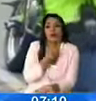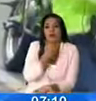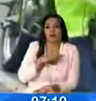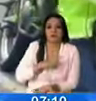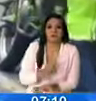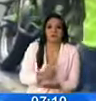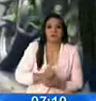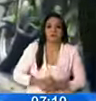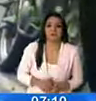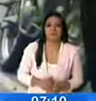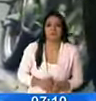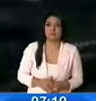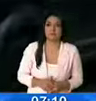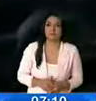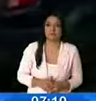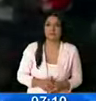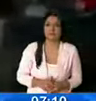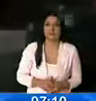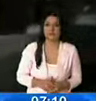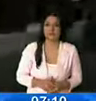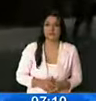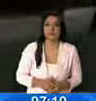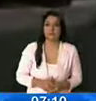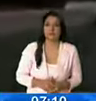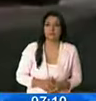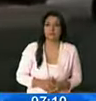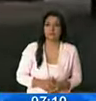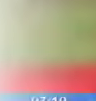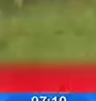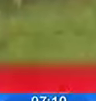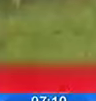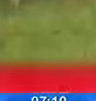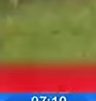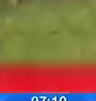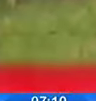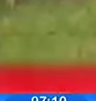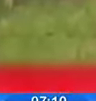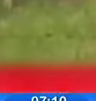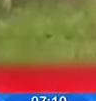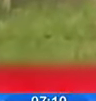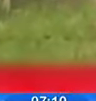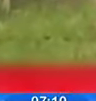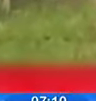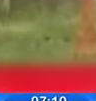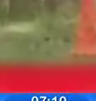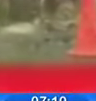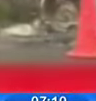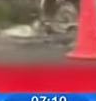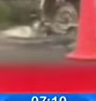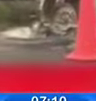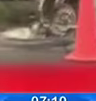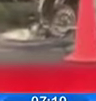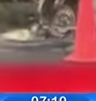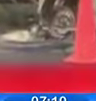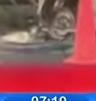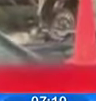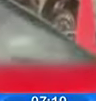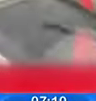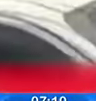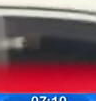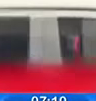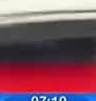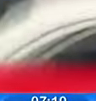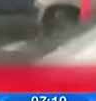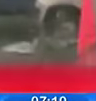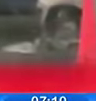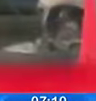Informó desde la ciudad de Cuenca, Francisco Ramírez. Momento de irnos a una pausa comercial, pero al retornar les contamos que en Colombia tres